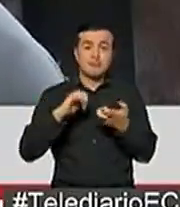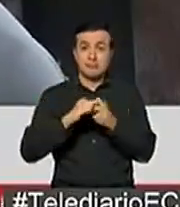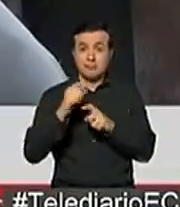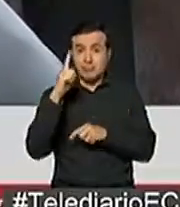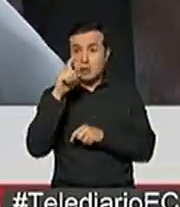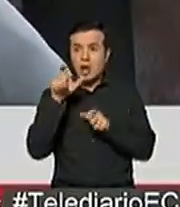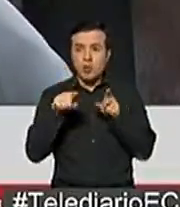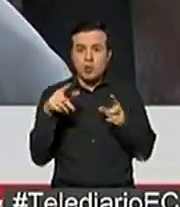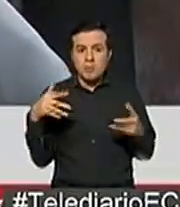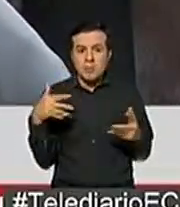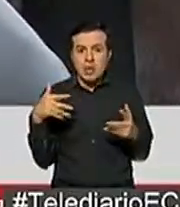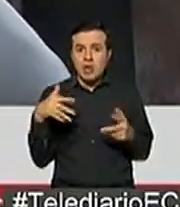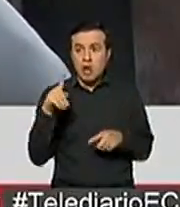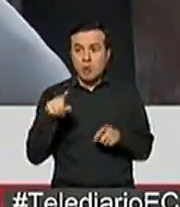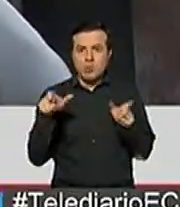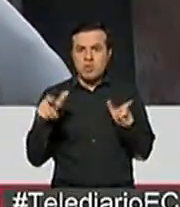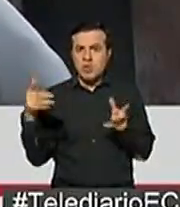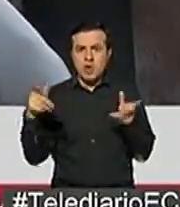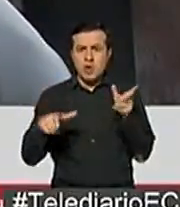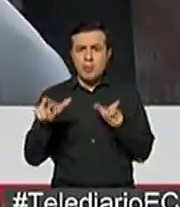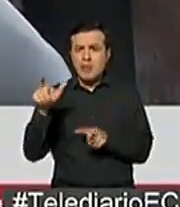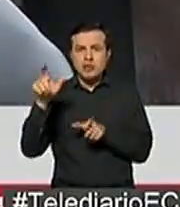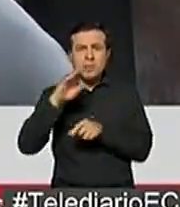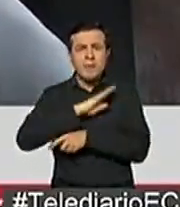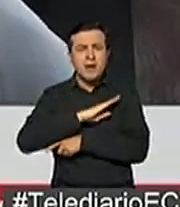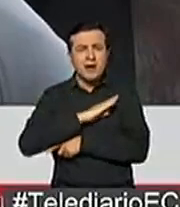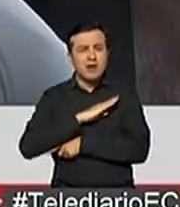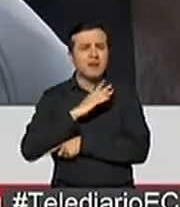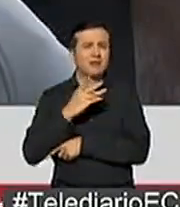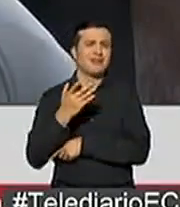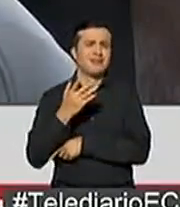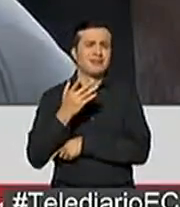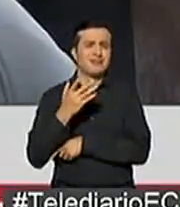miedo de esta gente que algunos